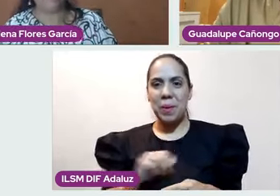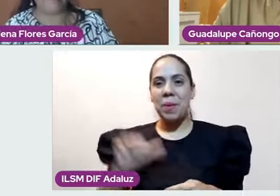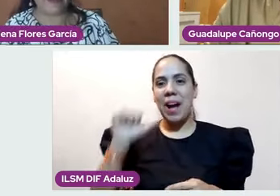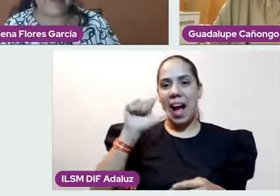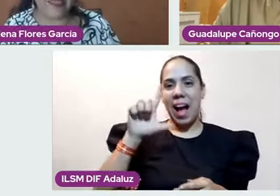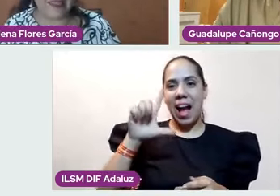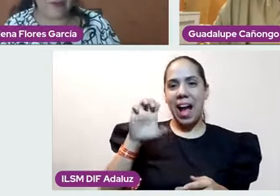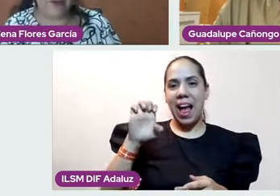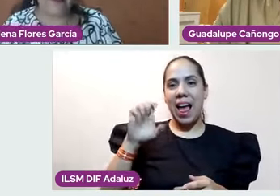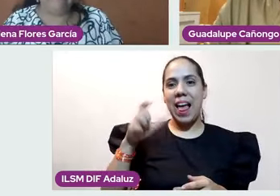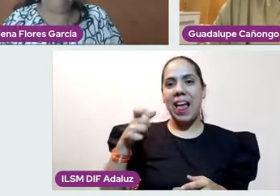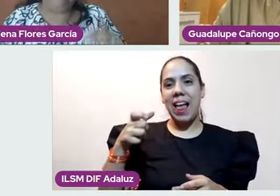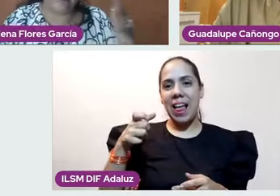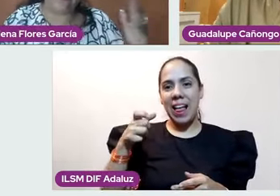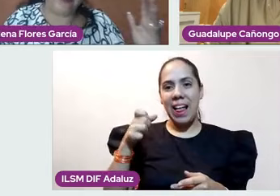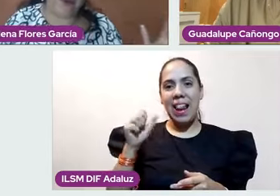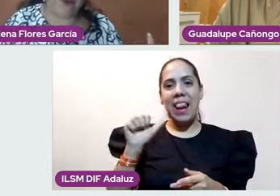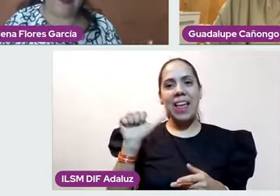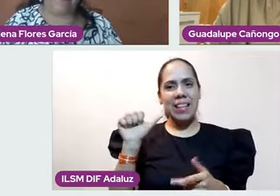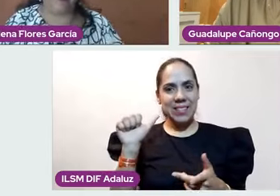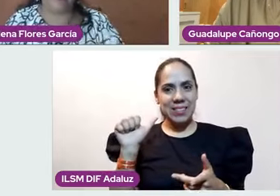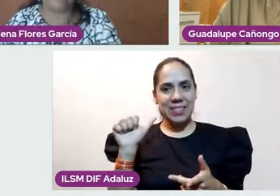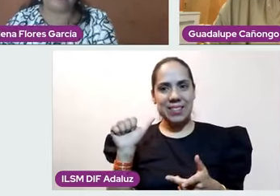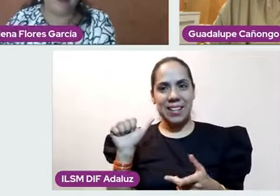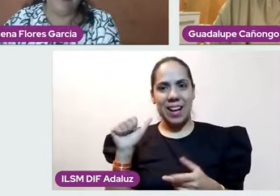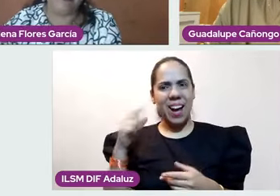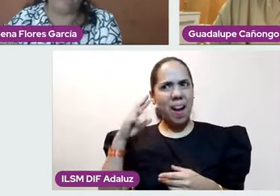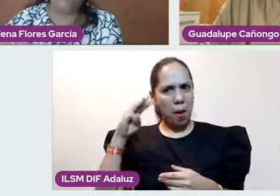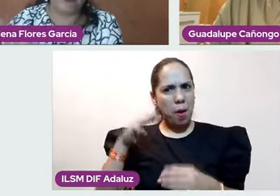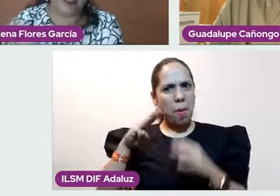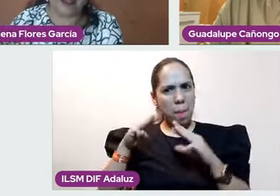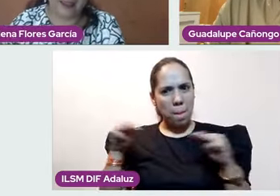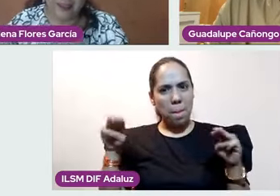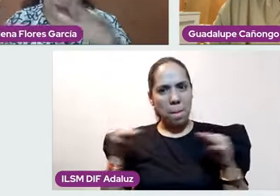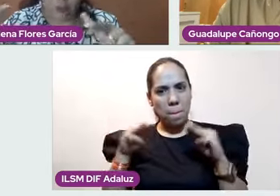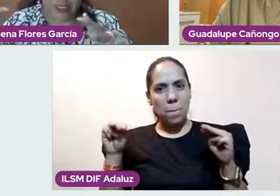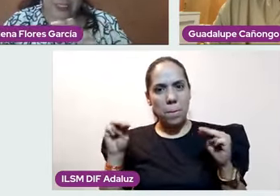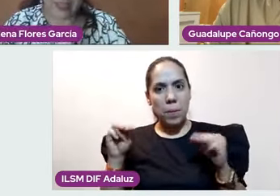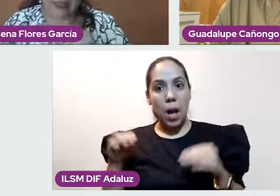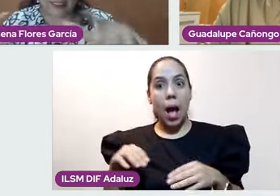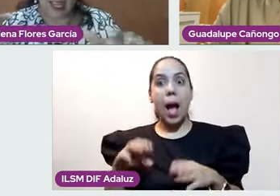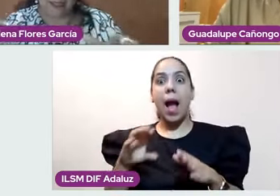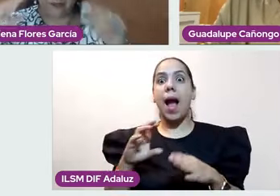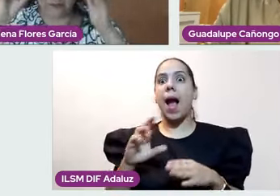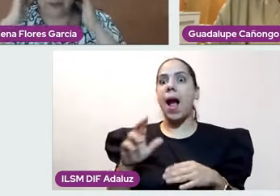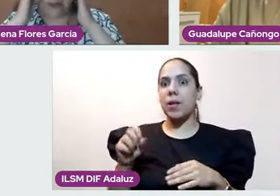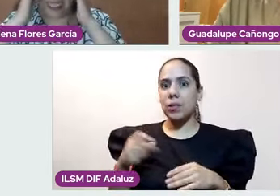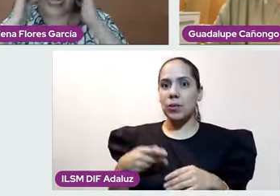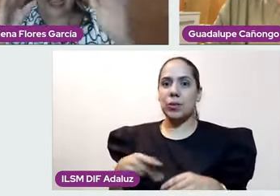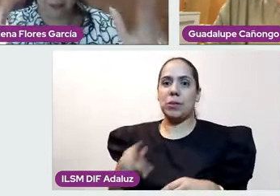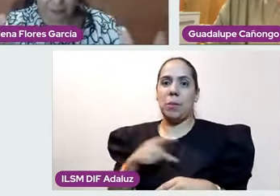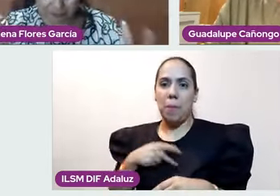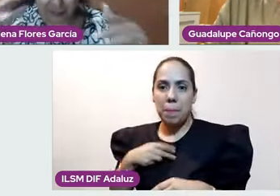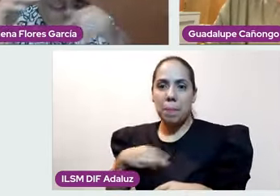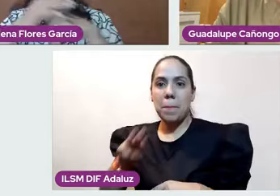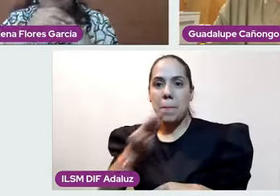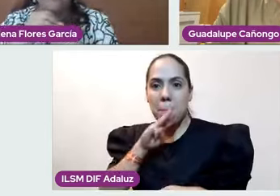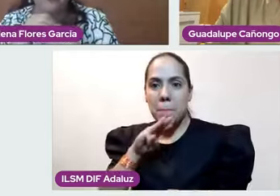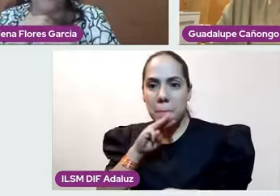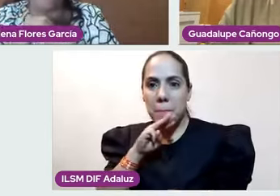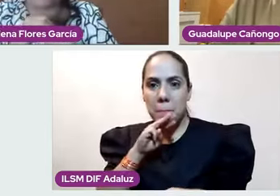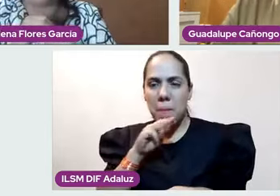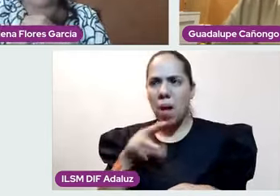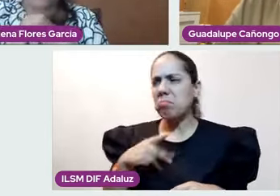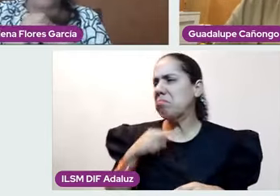creo que es una maravilla, ¿no? Porque ya no se preocupa mi madre de buscar o digitalizar, ¿no? O teclear